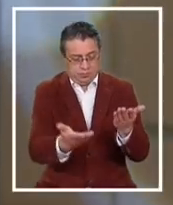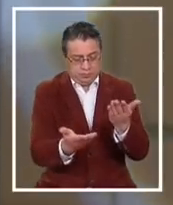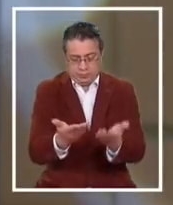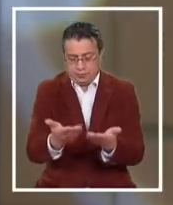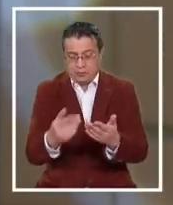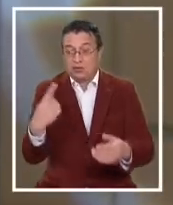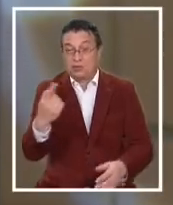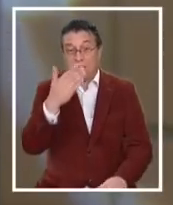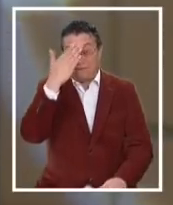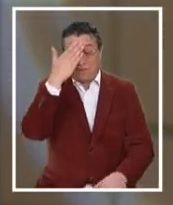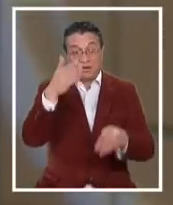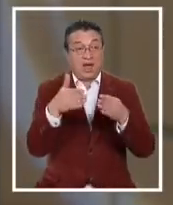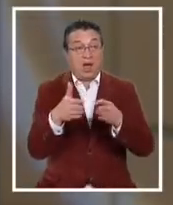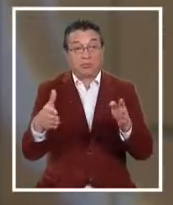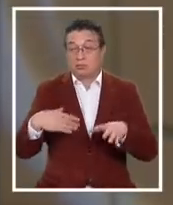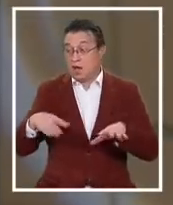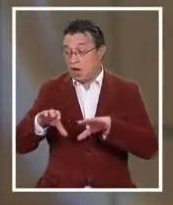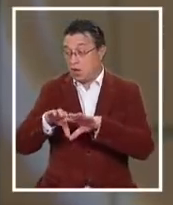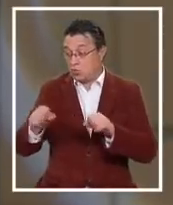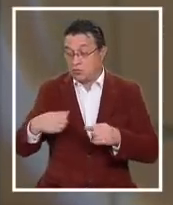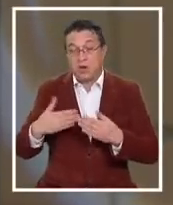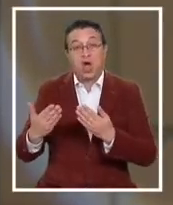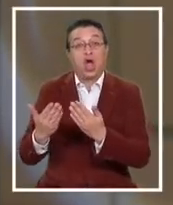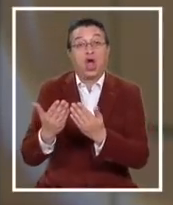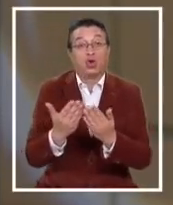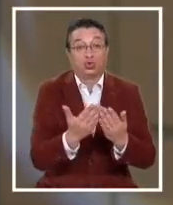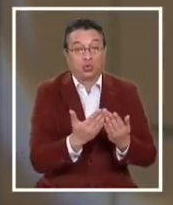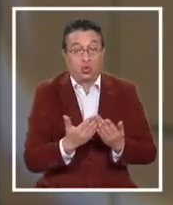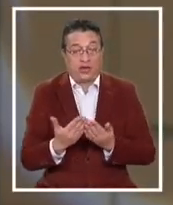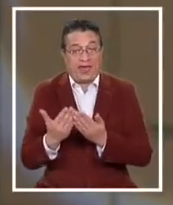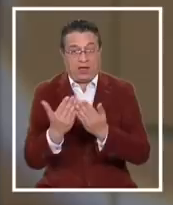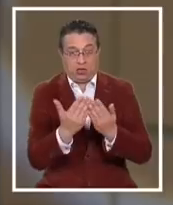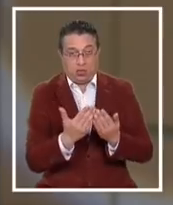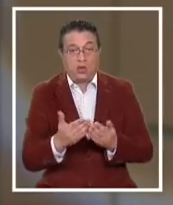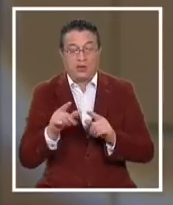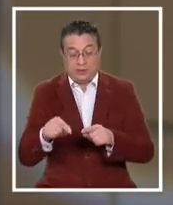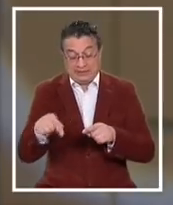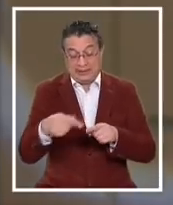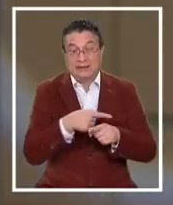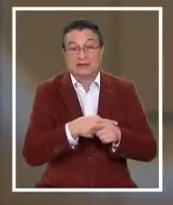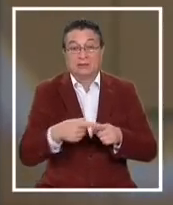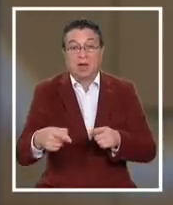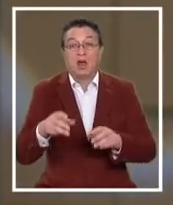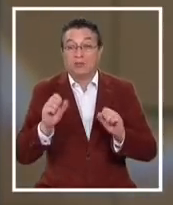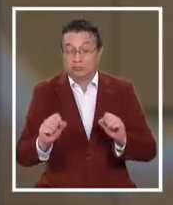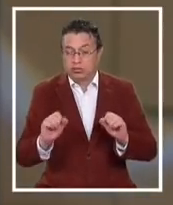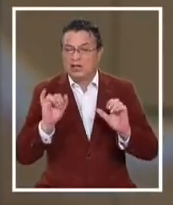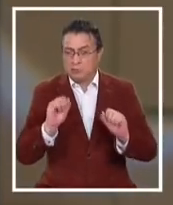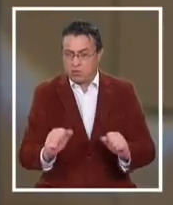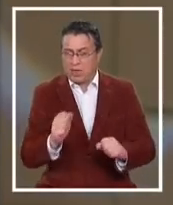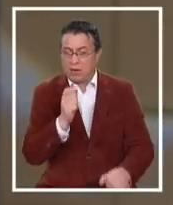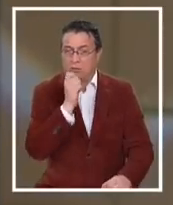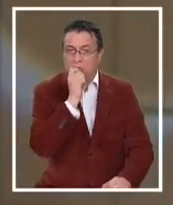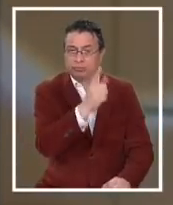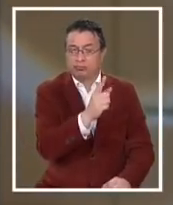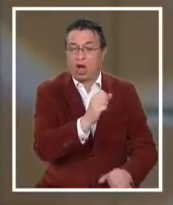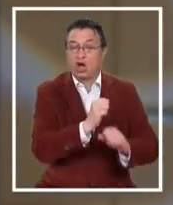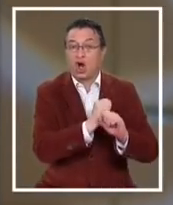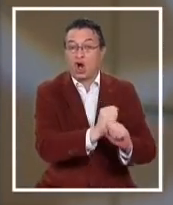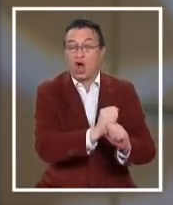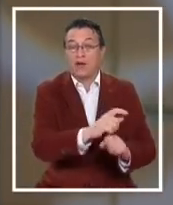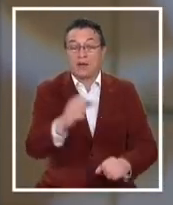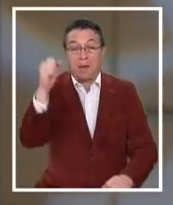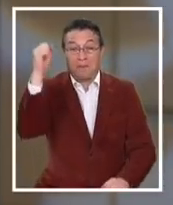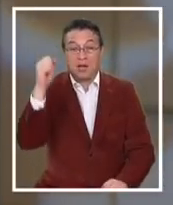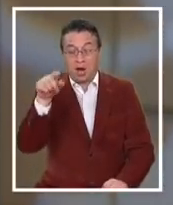En el Frente Amplio acordamos estudiar durante esta semana la pertinencia de una acusación constitucional ante la